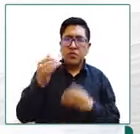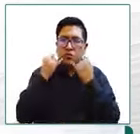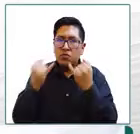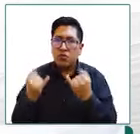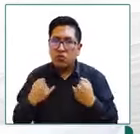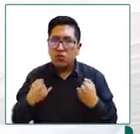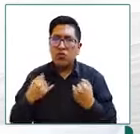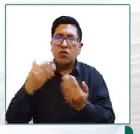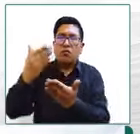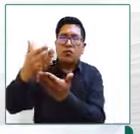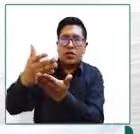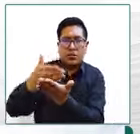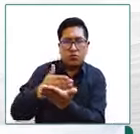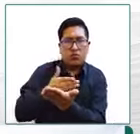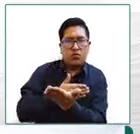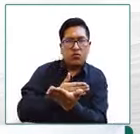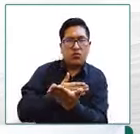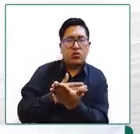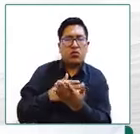a